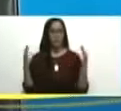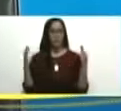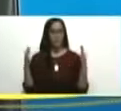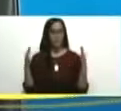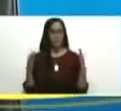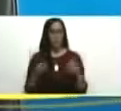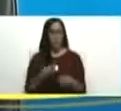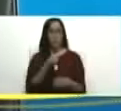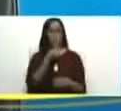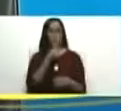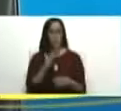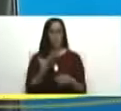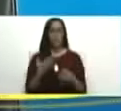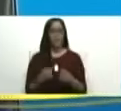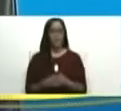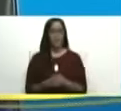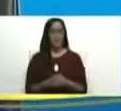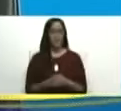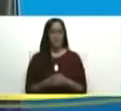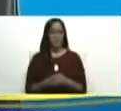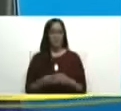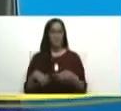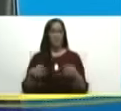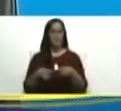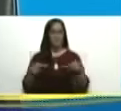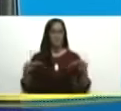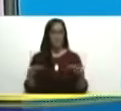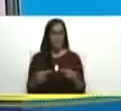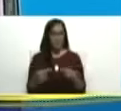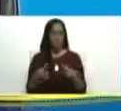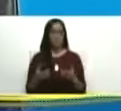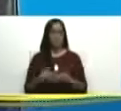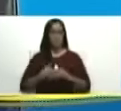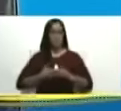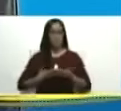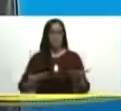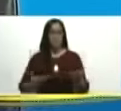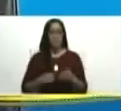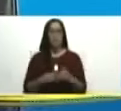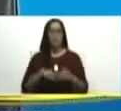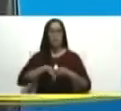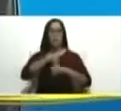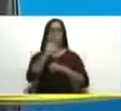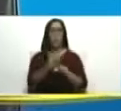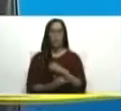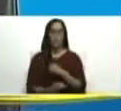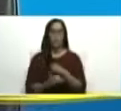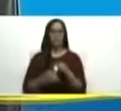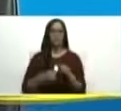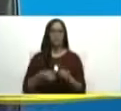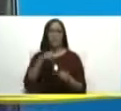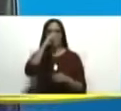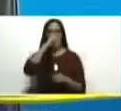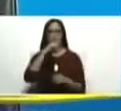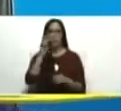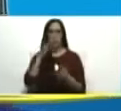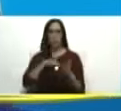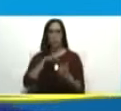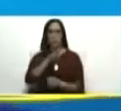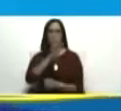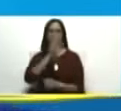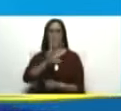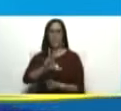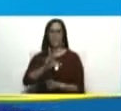un extraordinario rendimiento en sus proyectos en el año